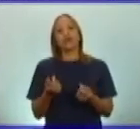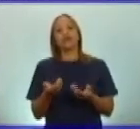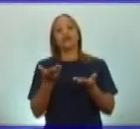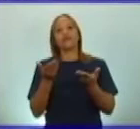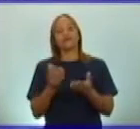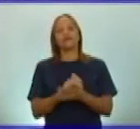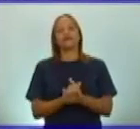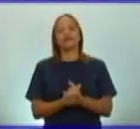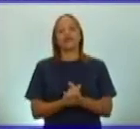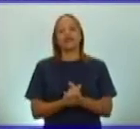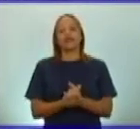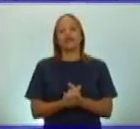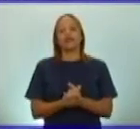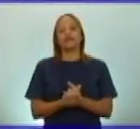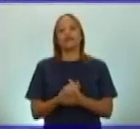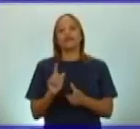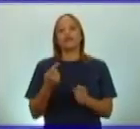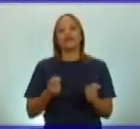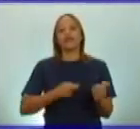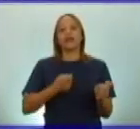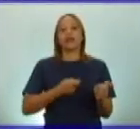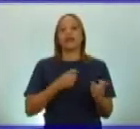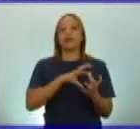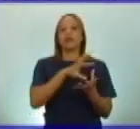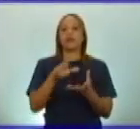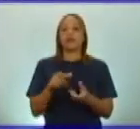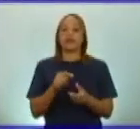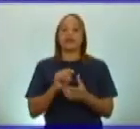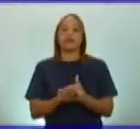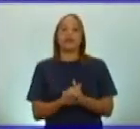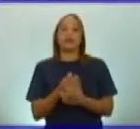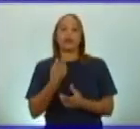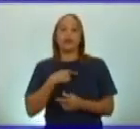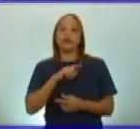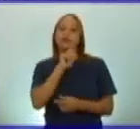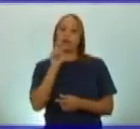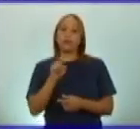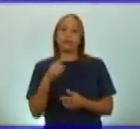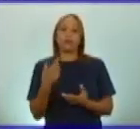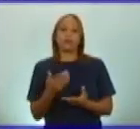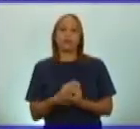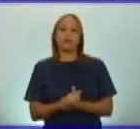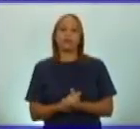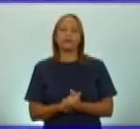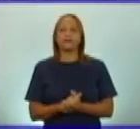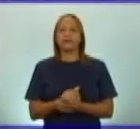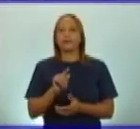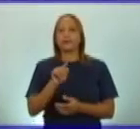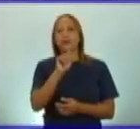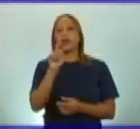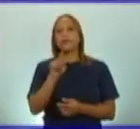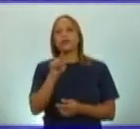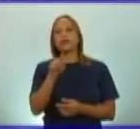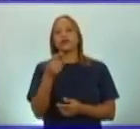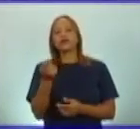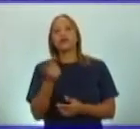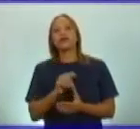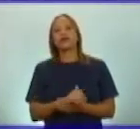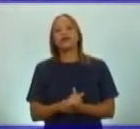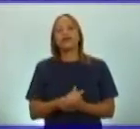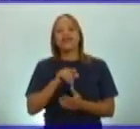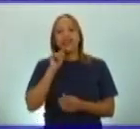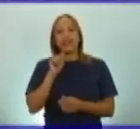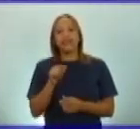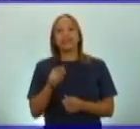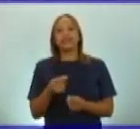Unidos producto de esta Primera Guerra Mundial. Pero yo me pregunto, y les pregunto a ustedes, esa